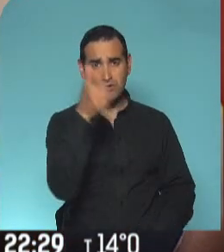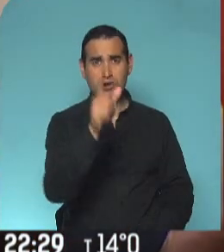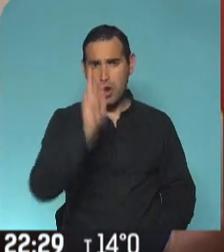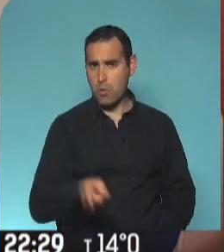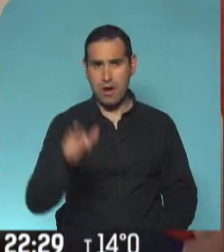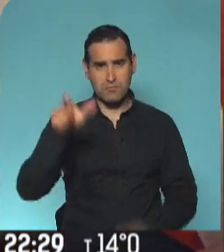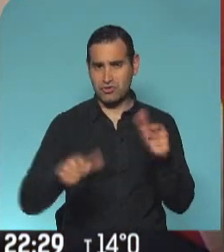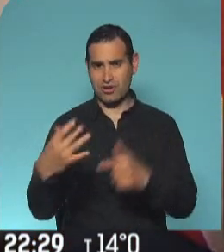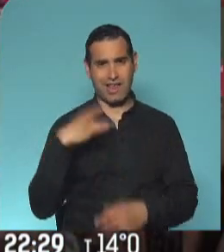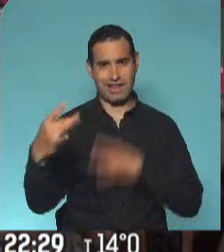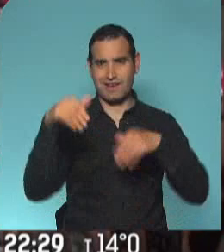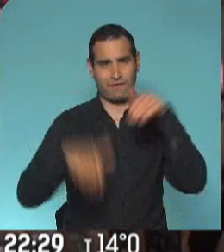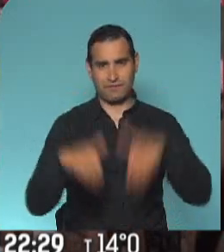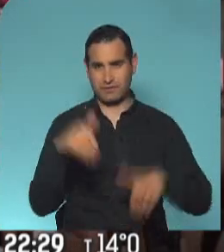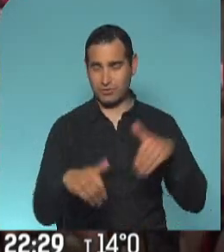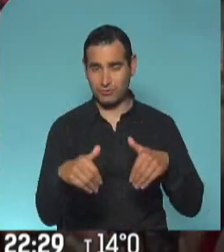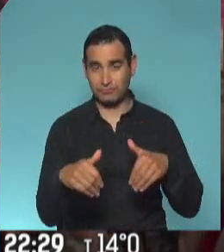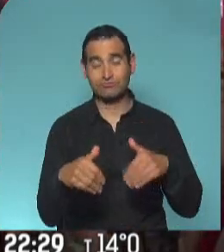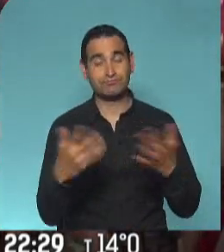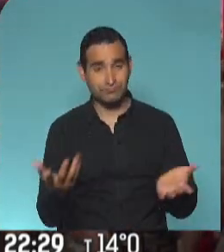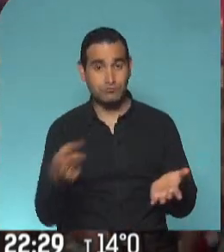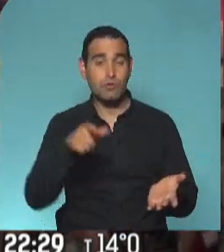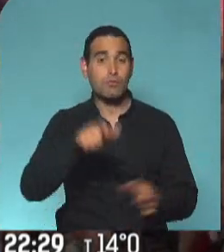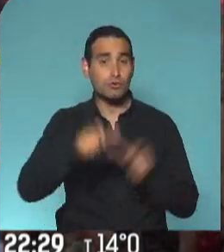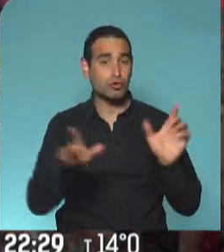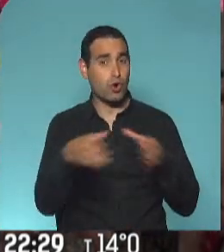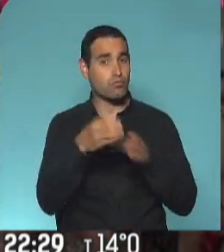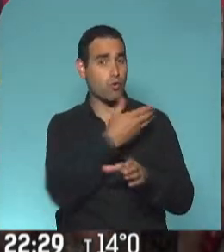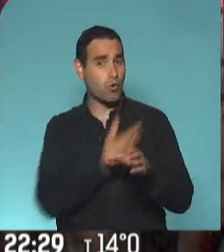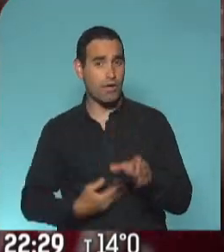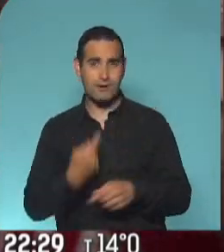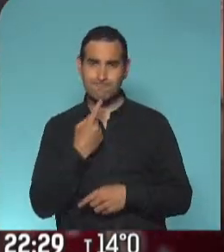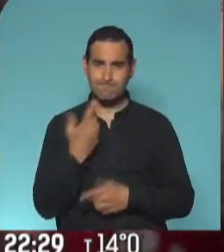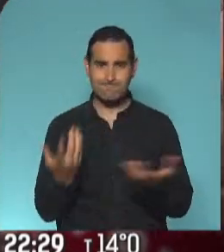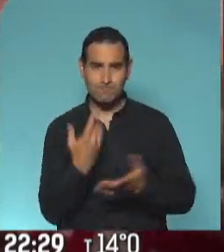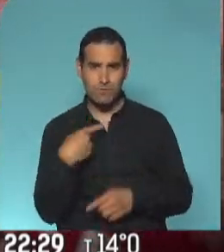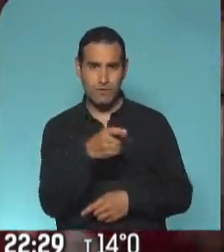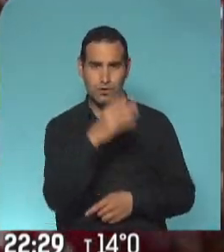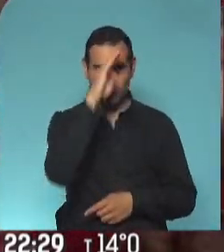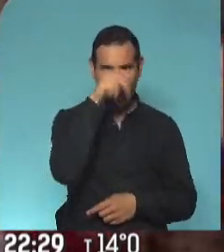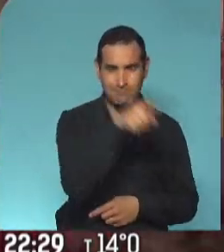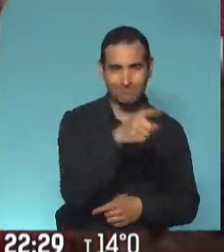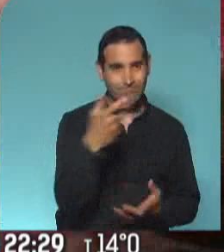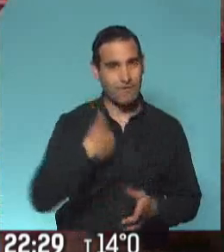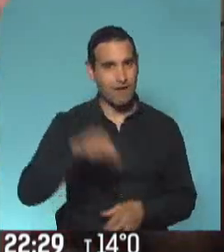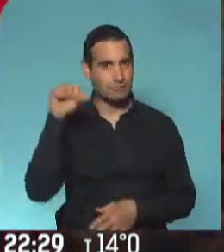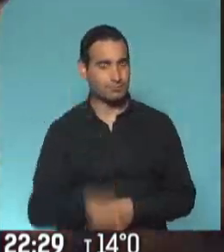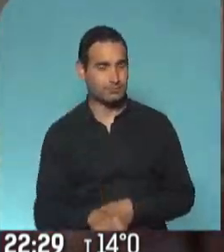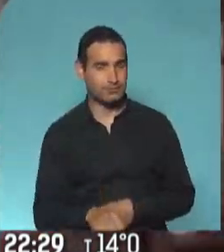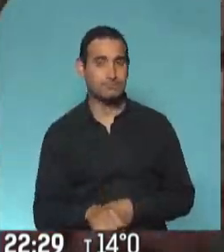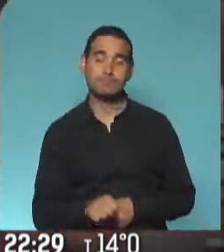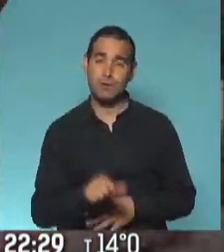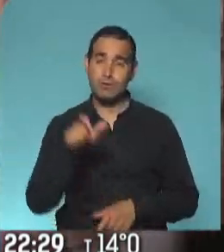votos. Por eso, los republicanos temen quedar entre Trump y sus bases y perder legitimidad.